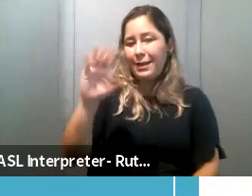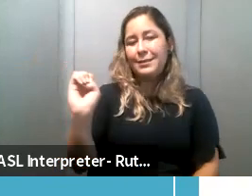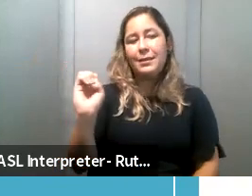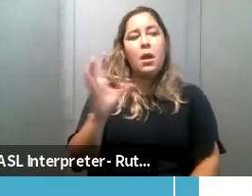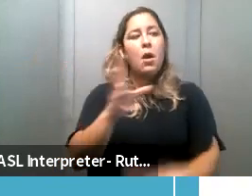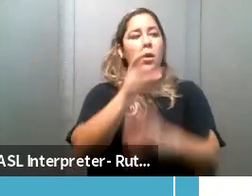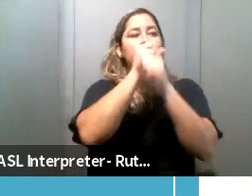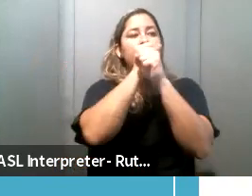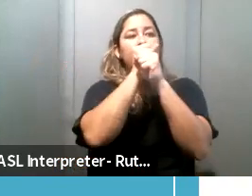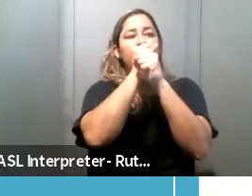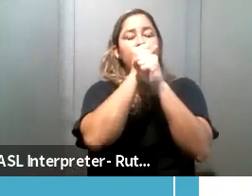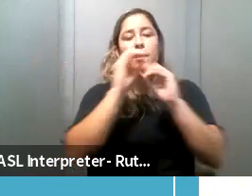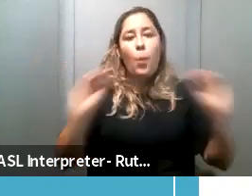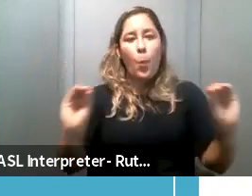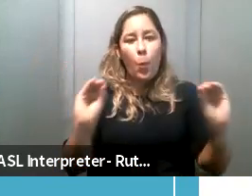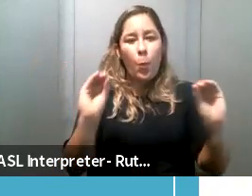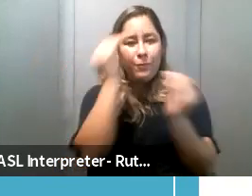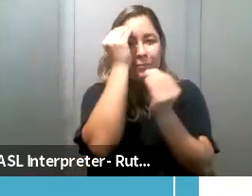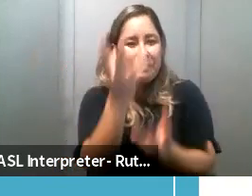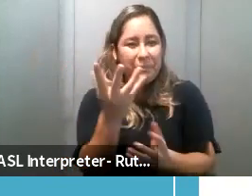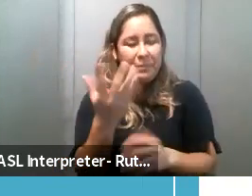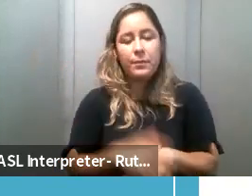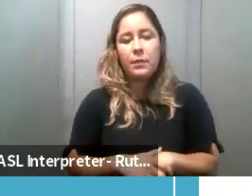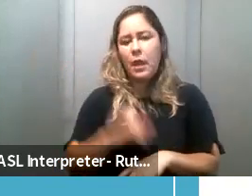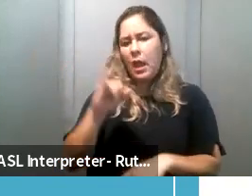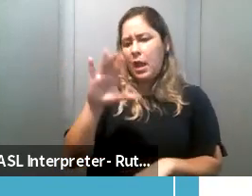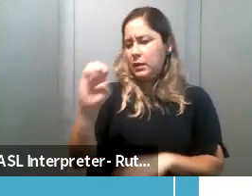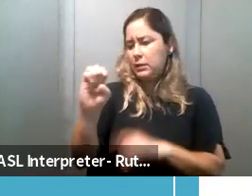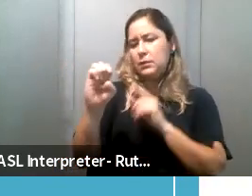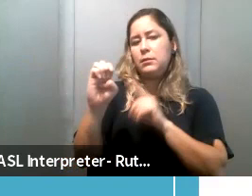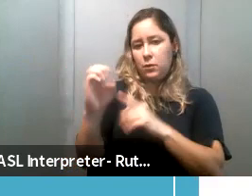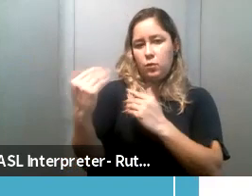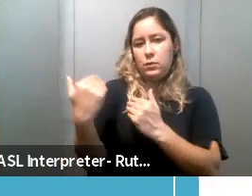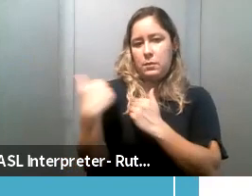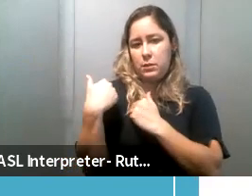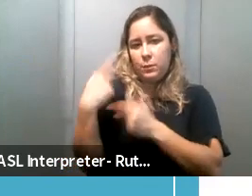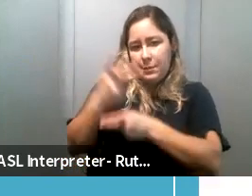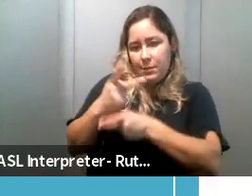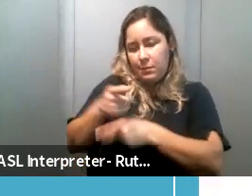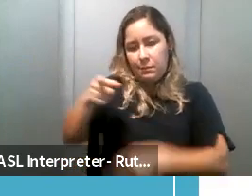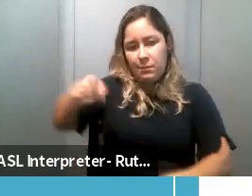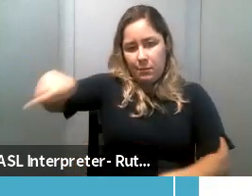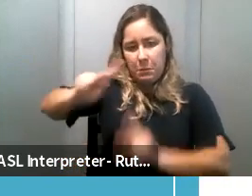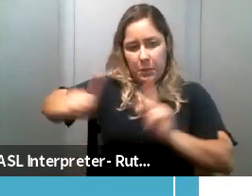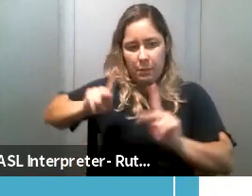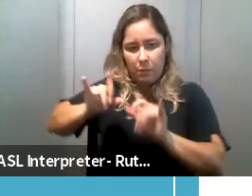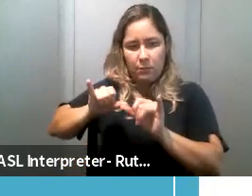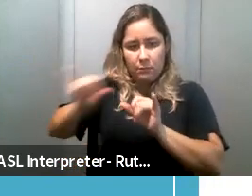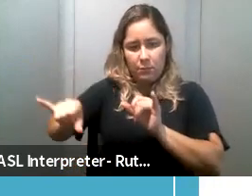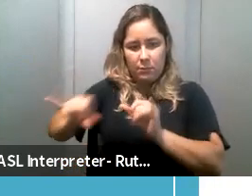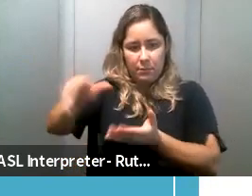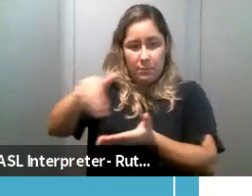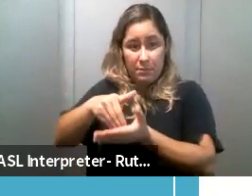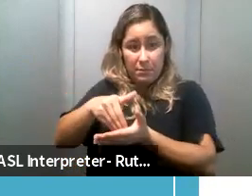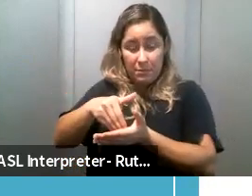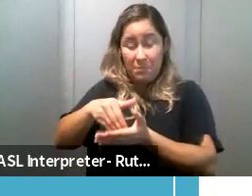agencia encargada de cuidar a estas personas, pero también tienen la responsabilidad de